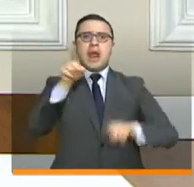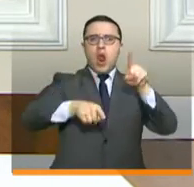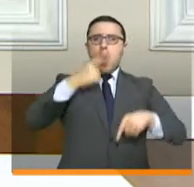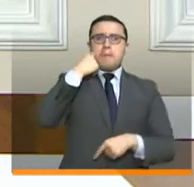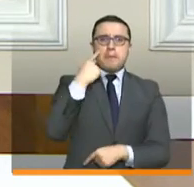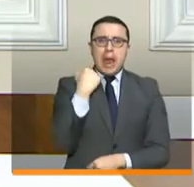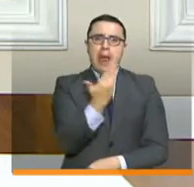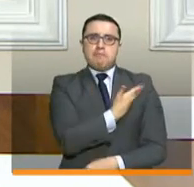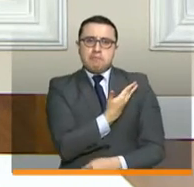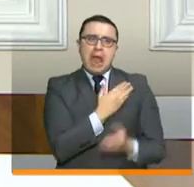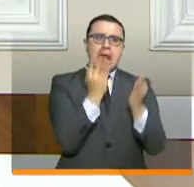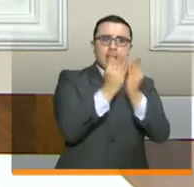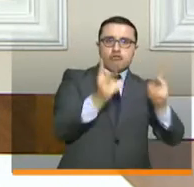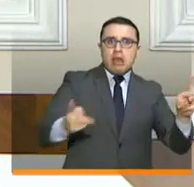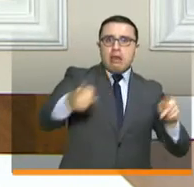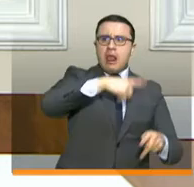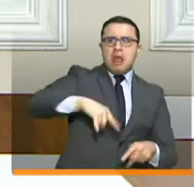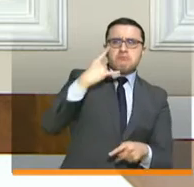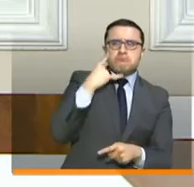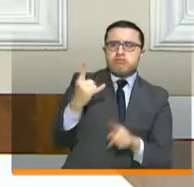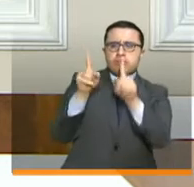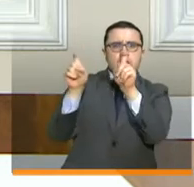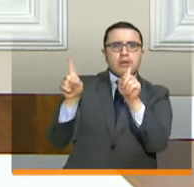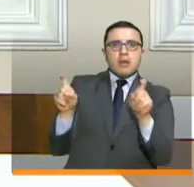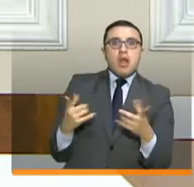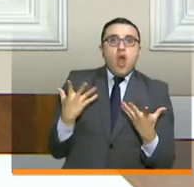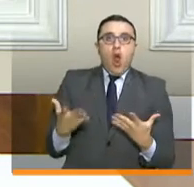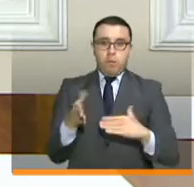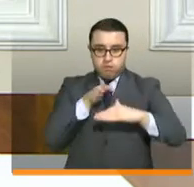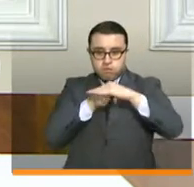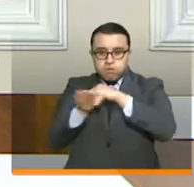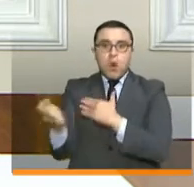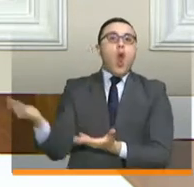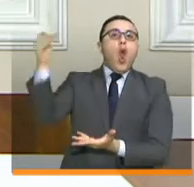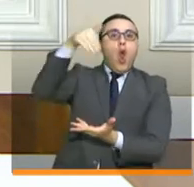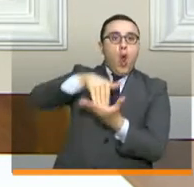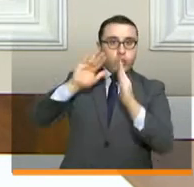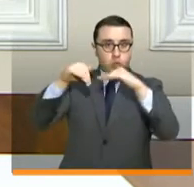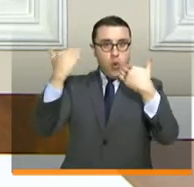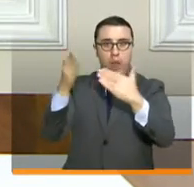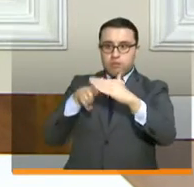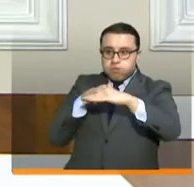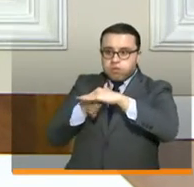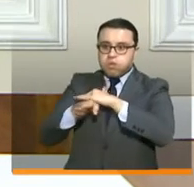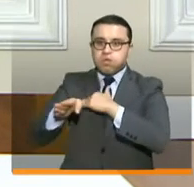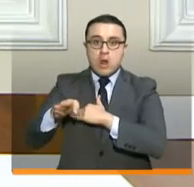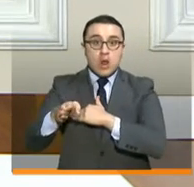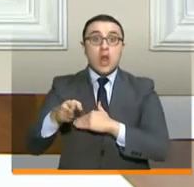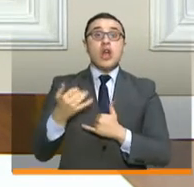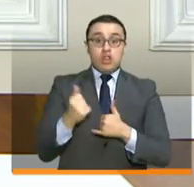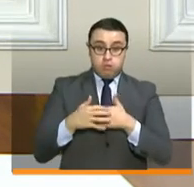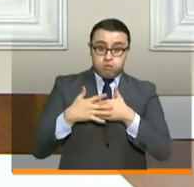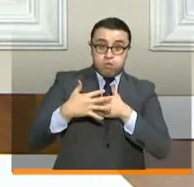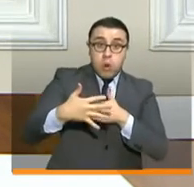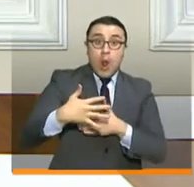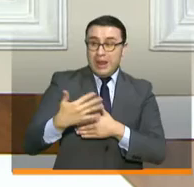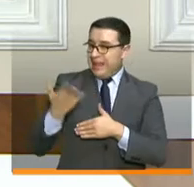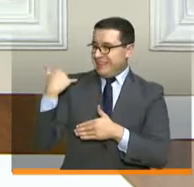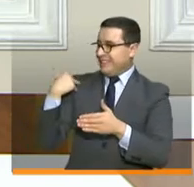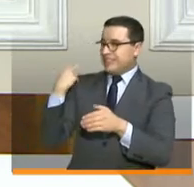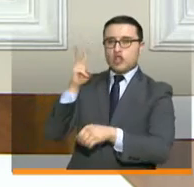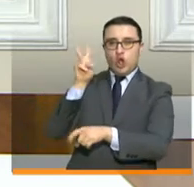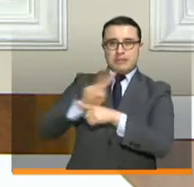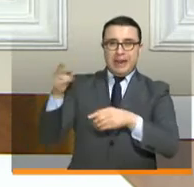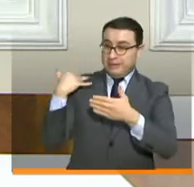familia, también de los estudiantes, de cómo avanza el retorno a las aulas, cómo ya en estas dos semanas tenemos algunas experiencias